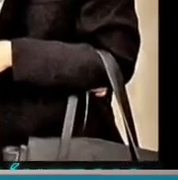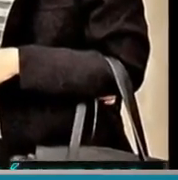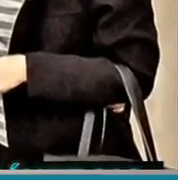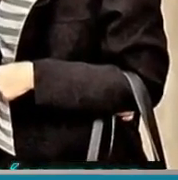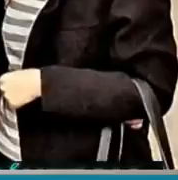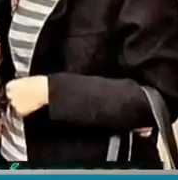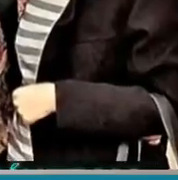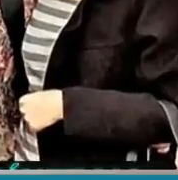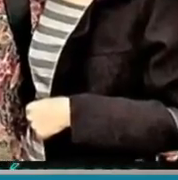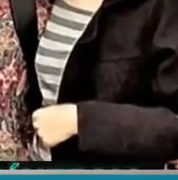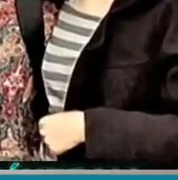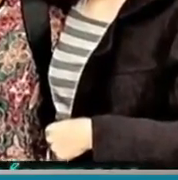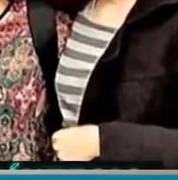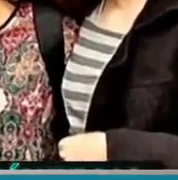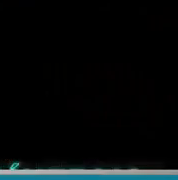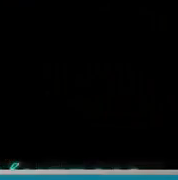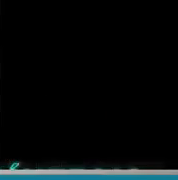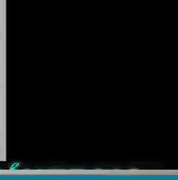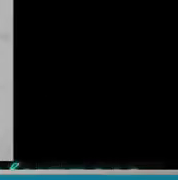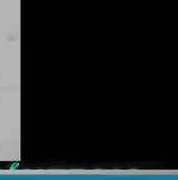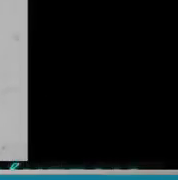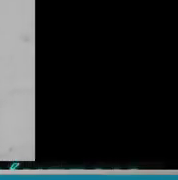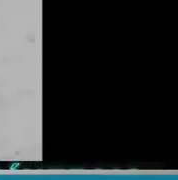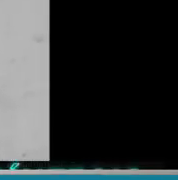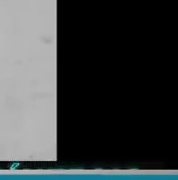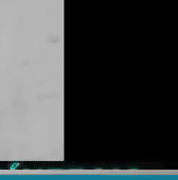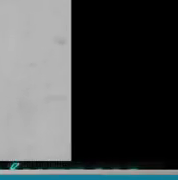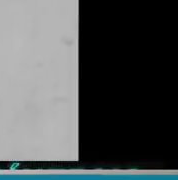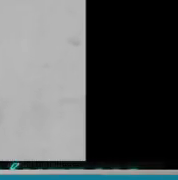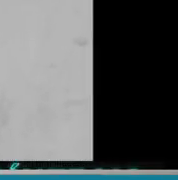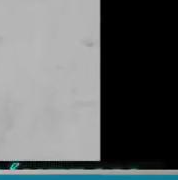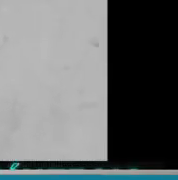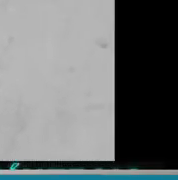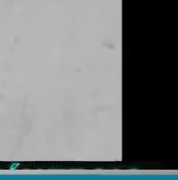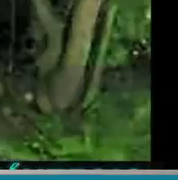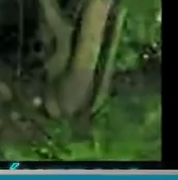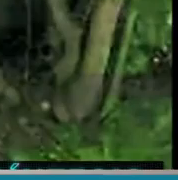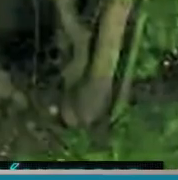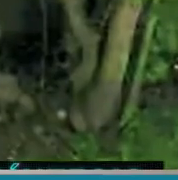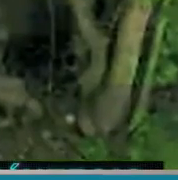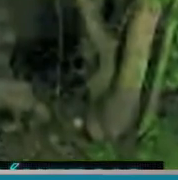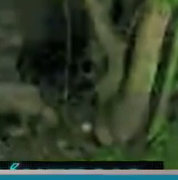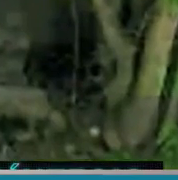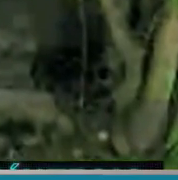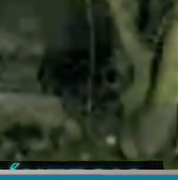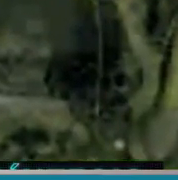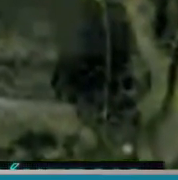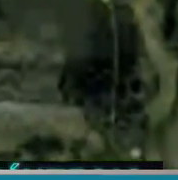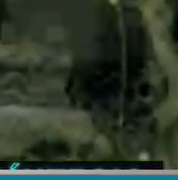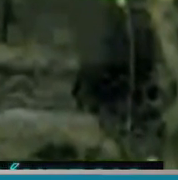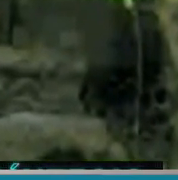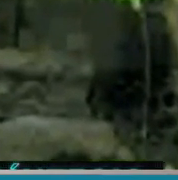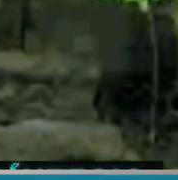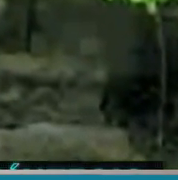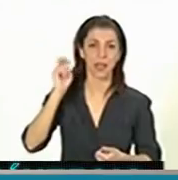llama, colaterales de los femicidios, ¿no? Que no bajan en Argentina. Uno cada 30 horas. La mayoría de